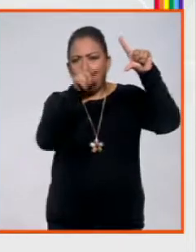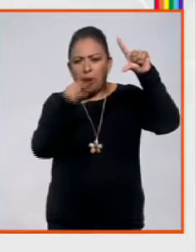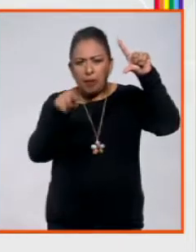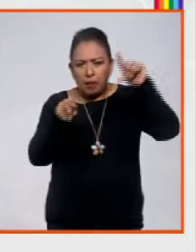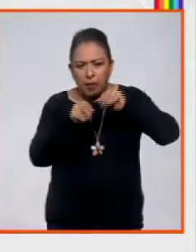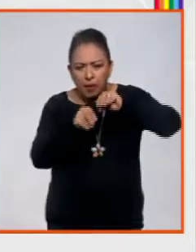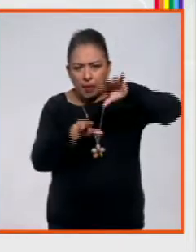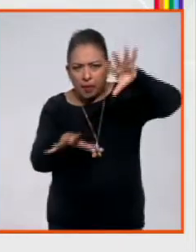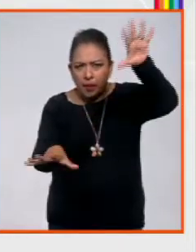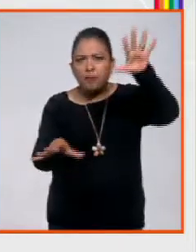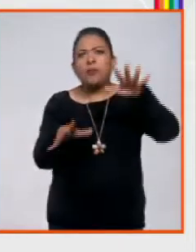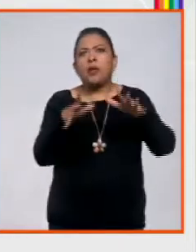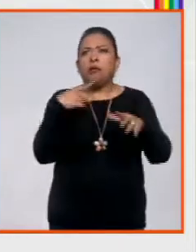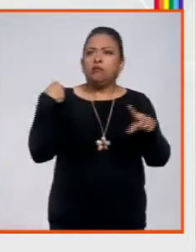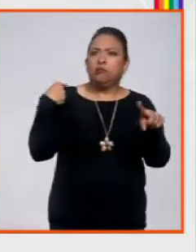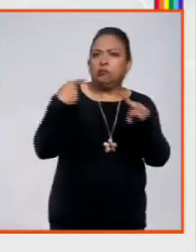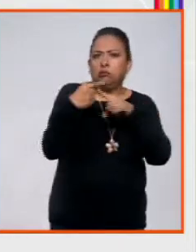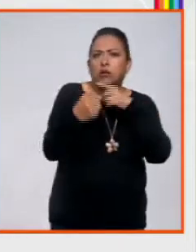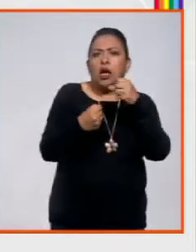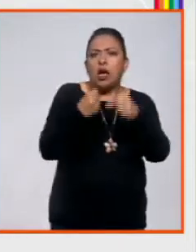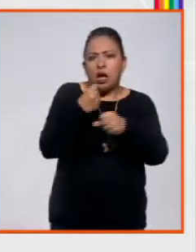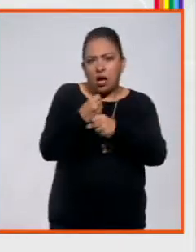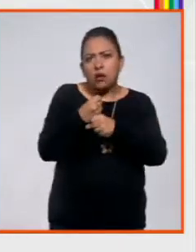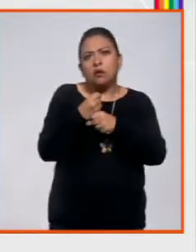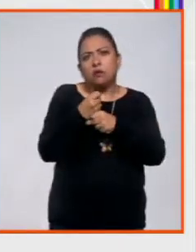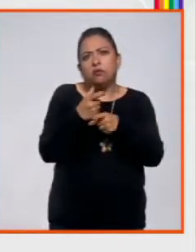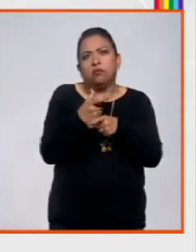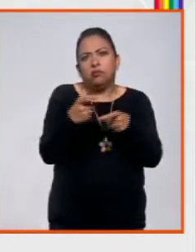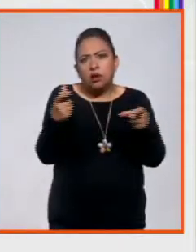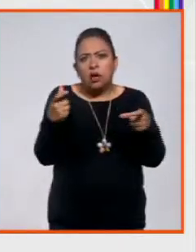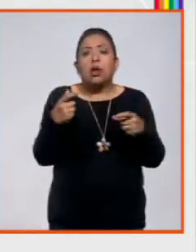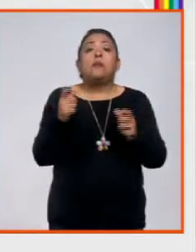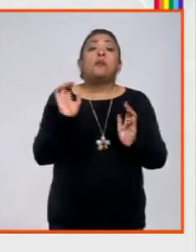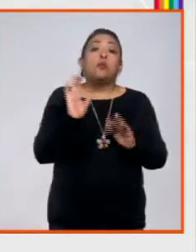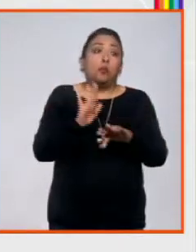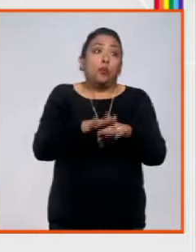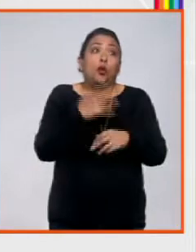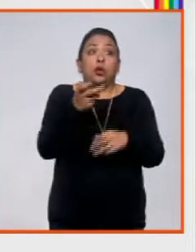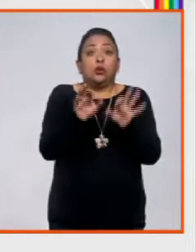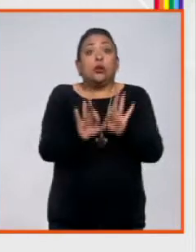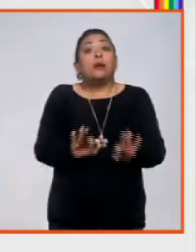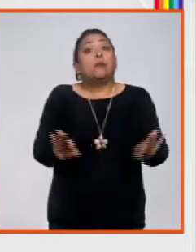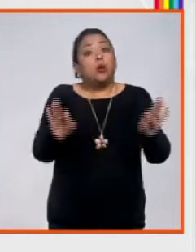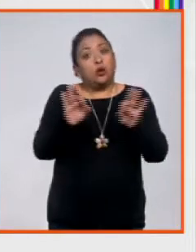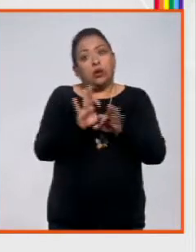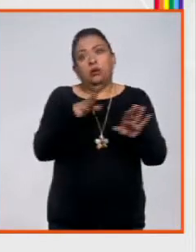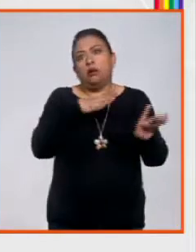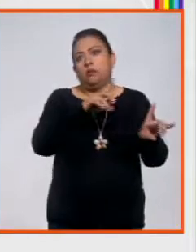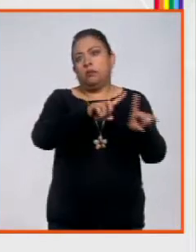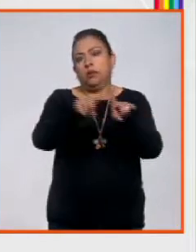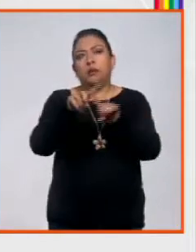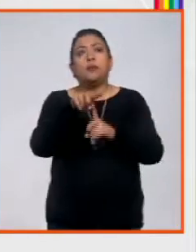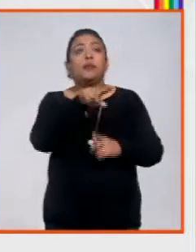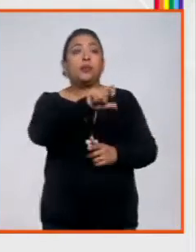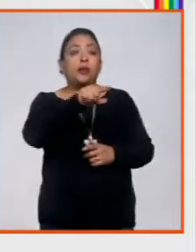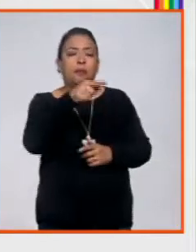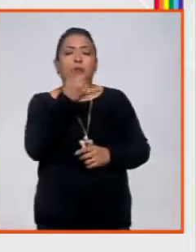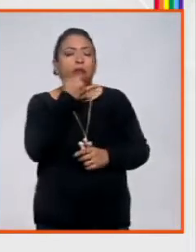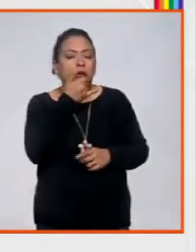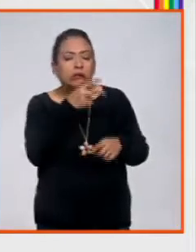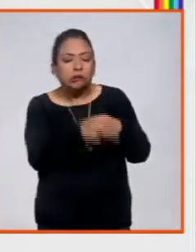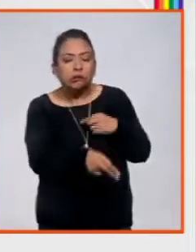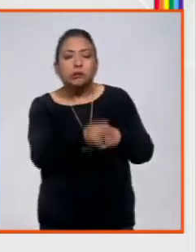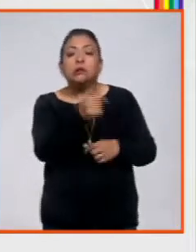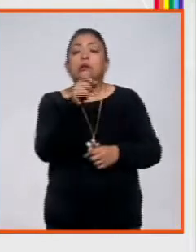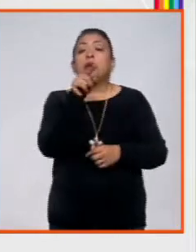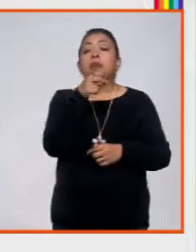se ha ido enriqueciendo a lo largo de los años de sueños de existencia y por ello la importancia de estar y así ahora bueno también se ha dicho perdón rafael